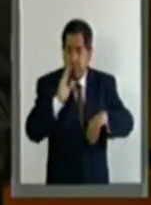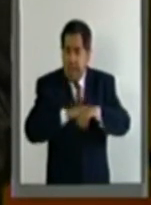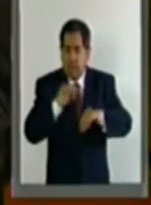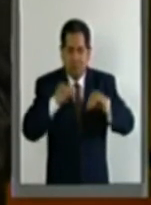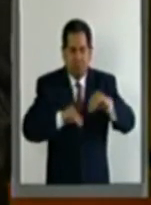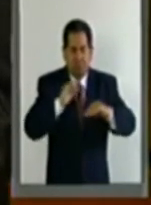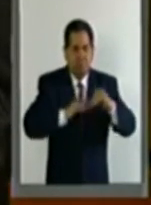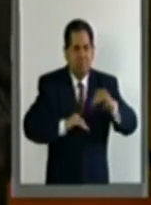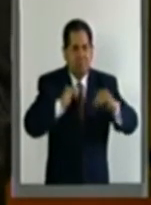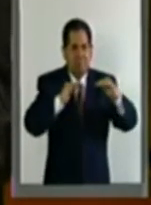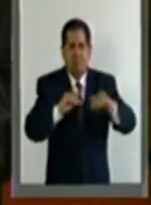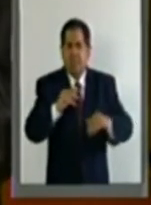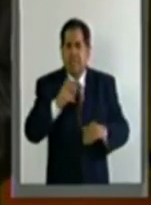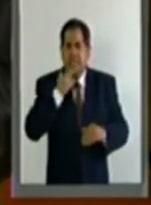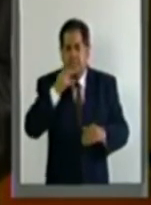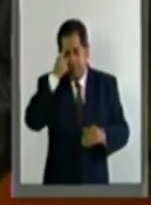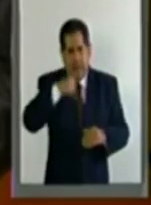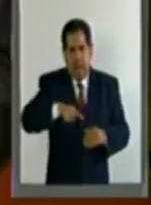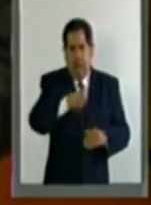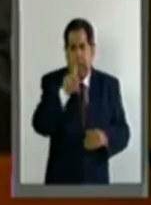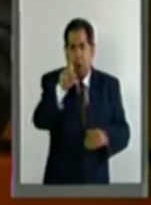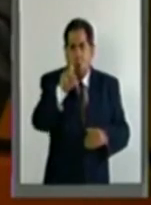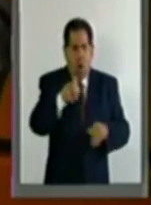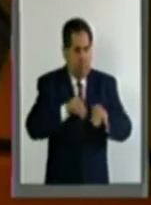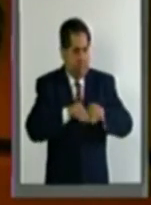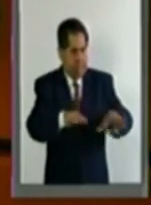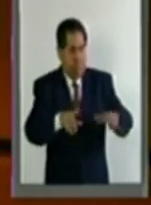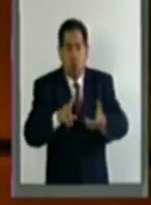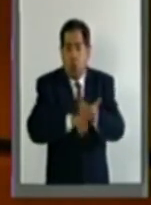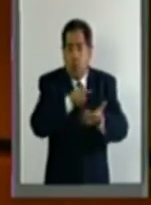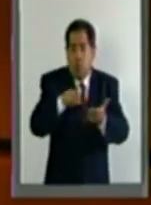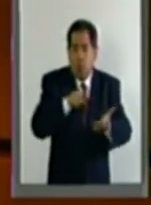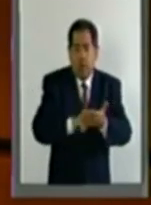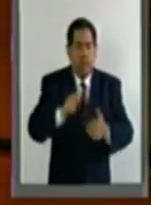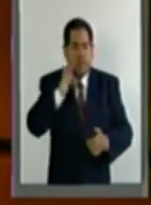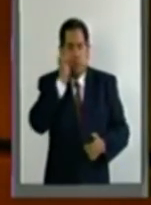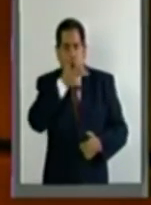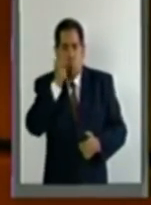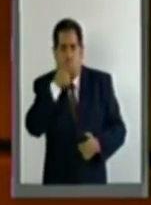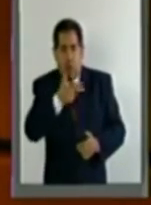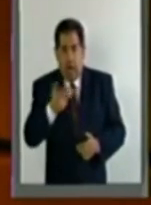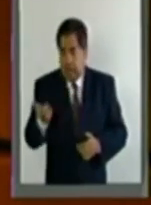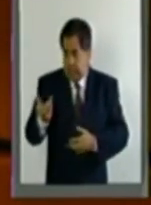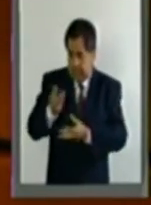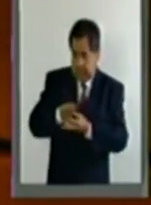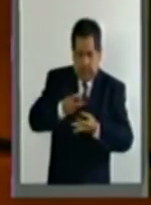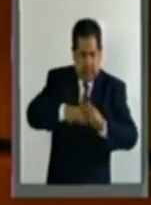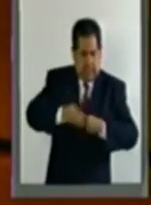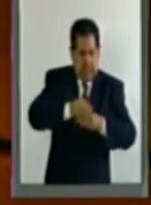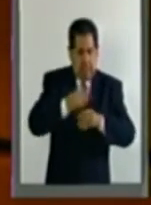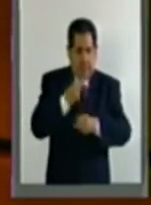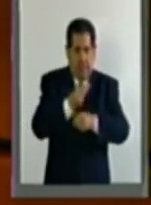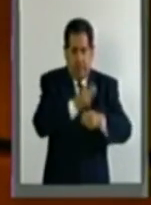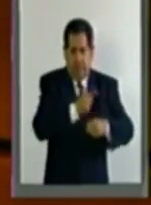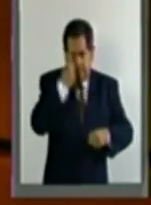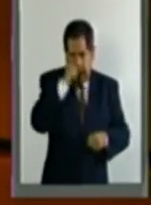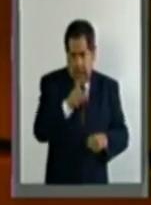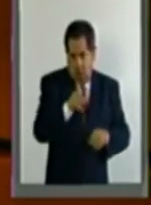infraestructura hidroagrícola en el estado de Chihuahua, y que esta infraestructura